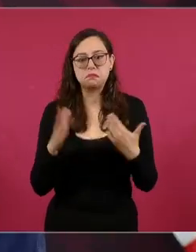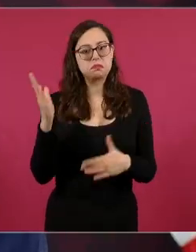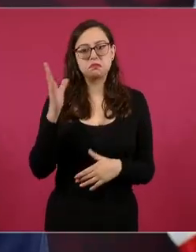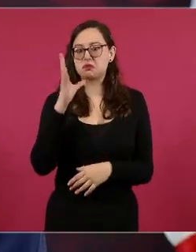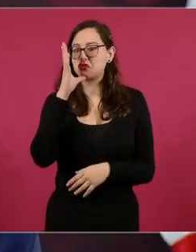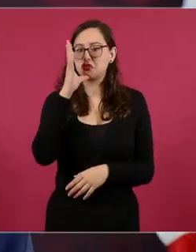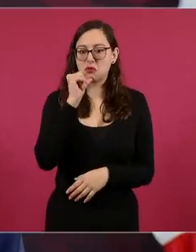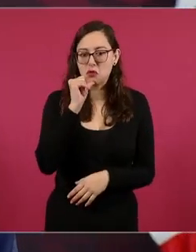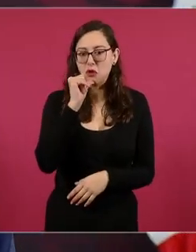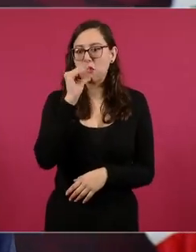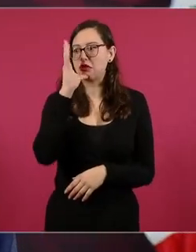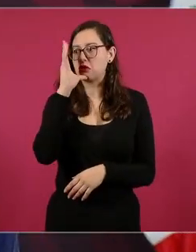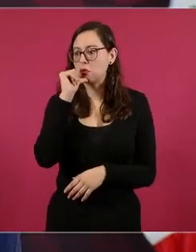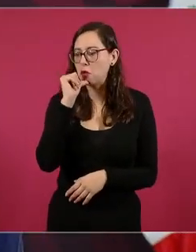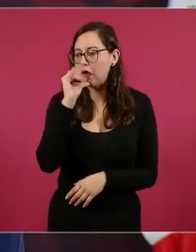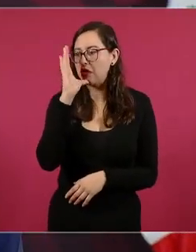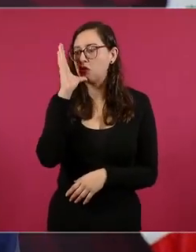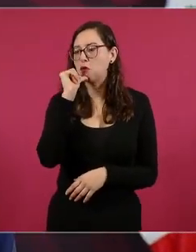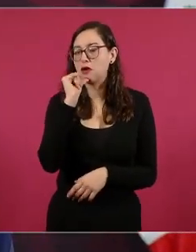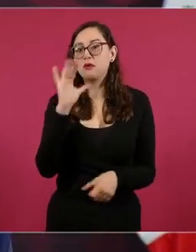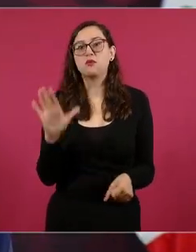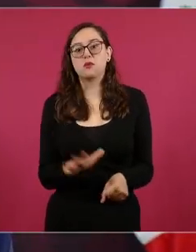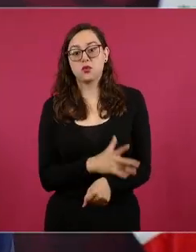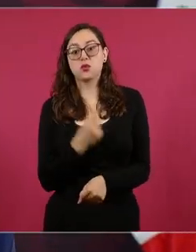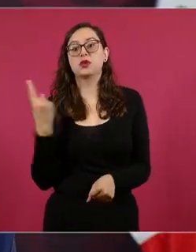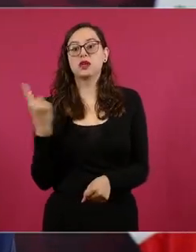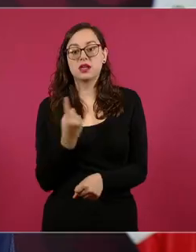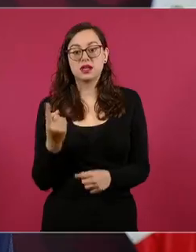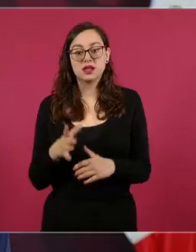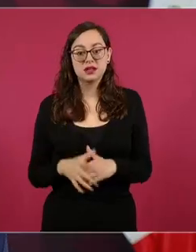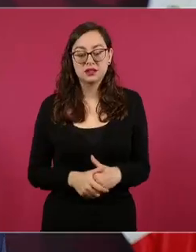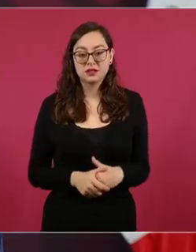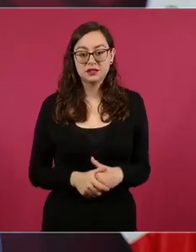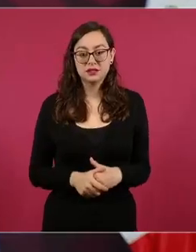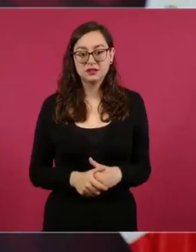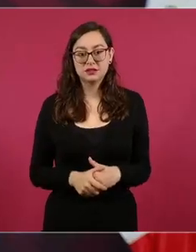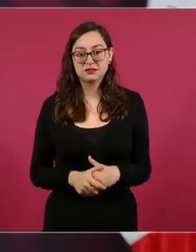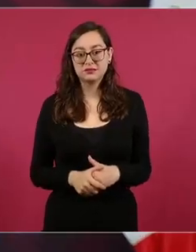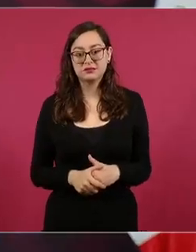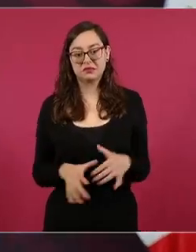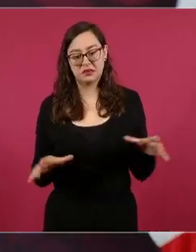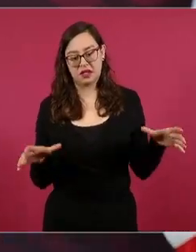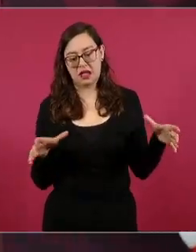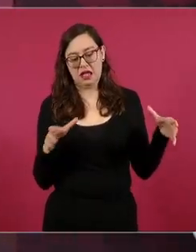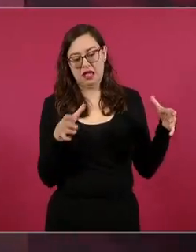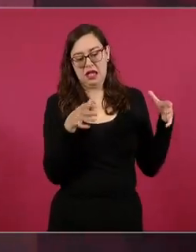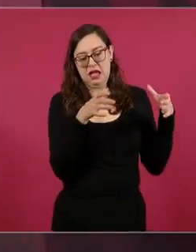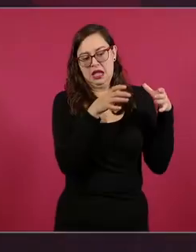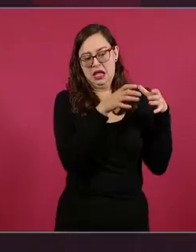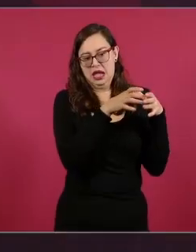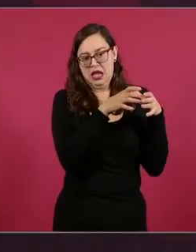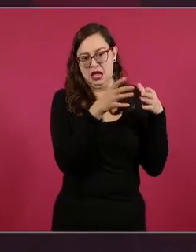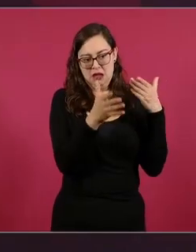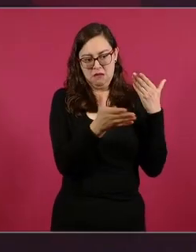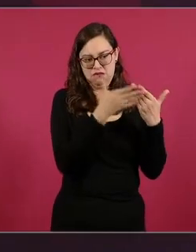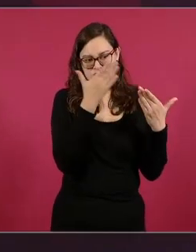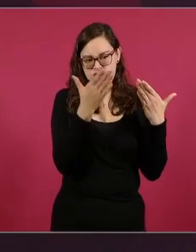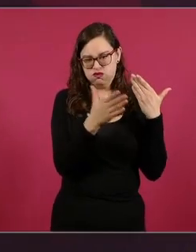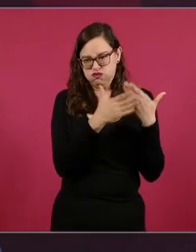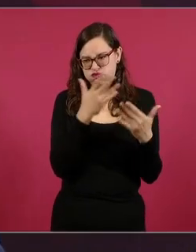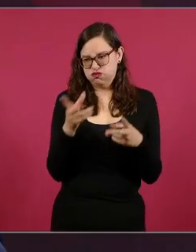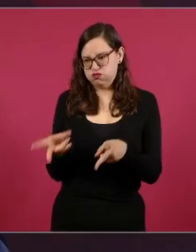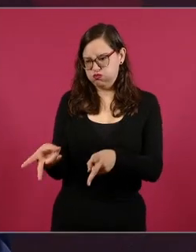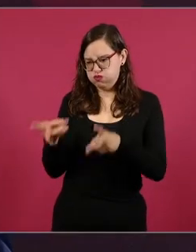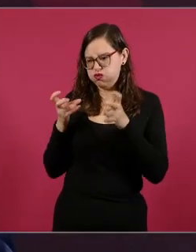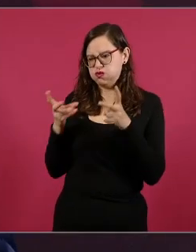por la corrupción, por el saqueo de una minoría, rapaz,